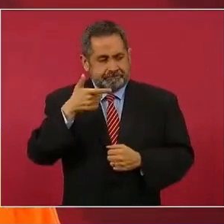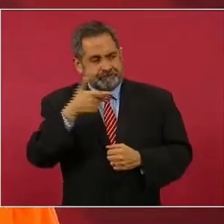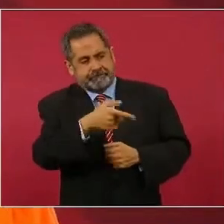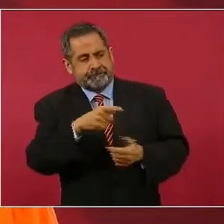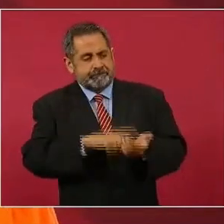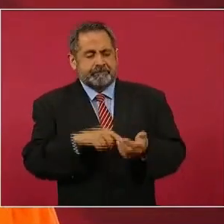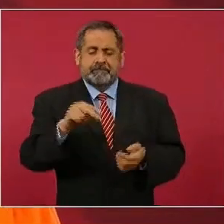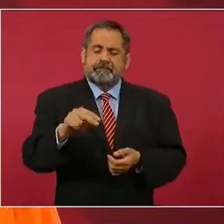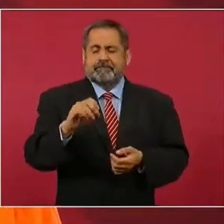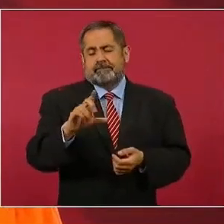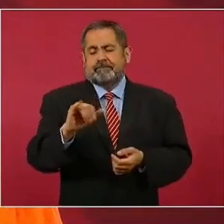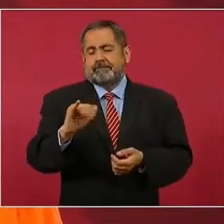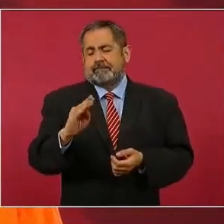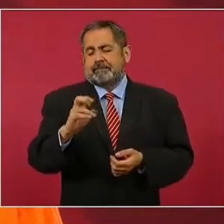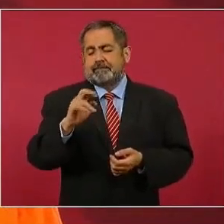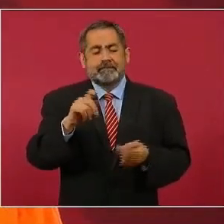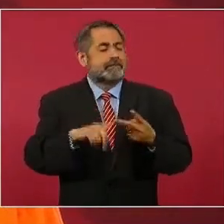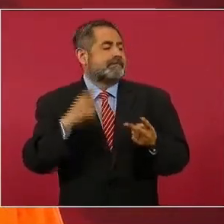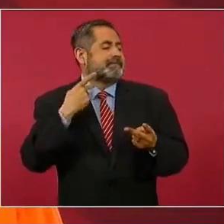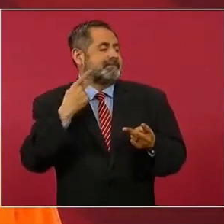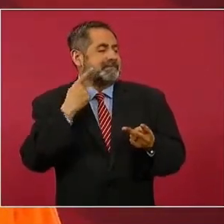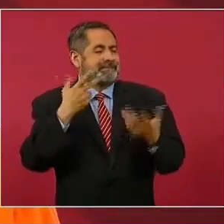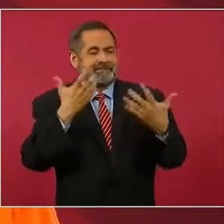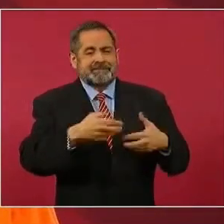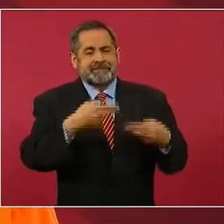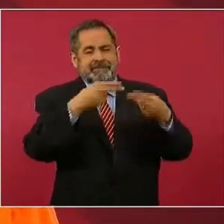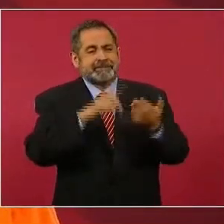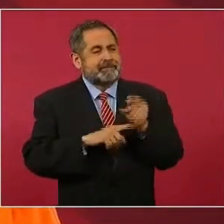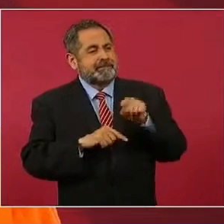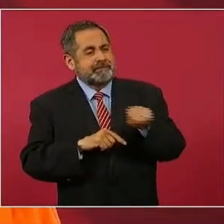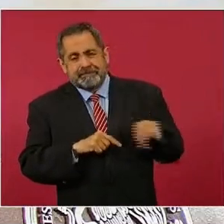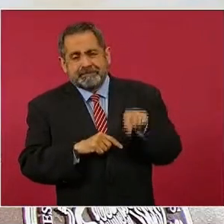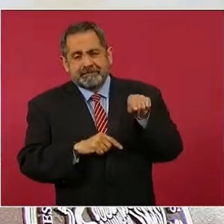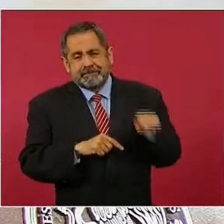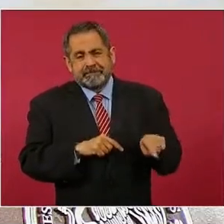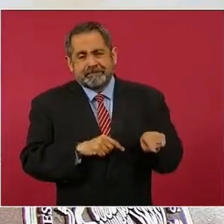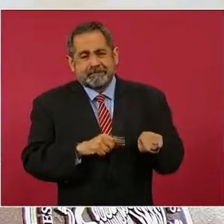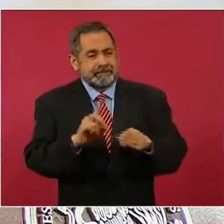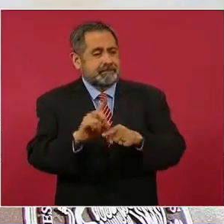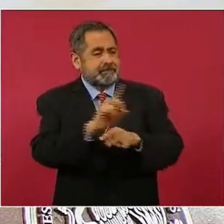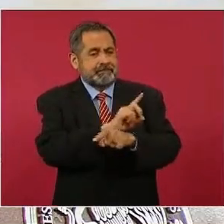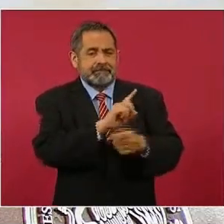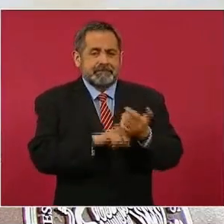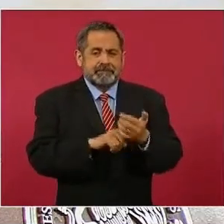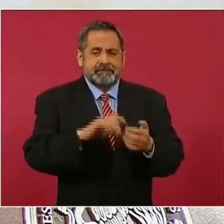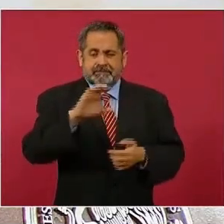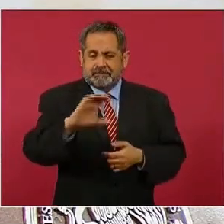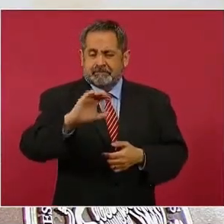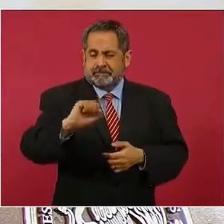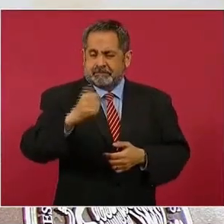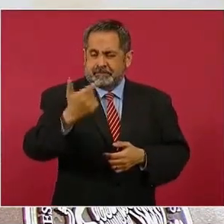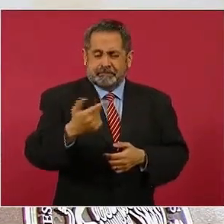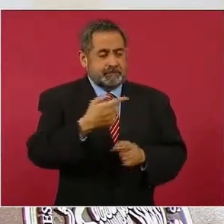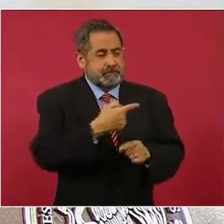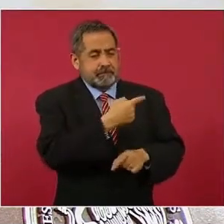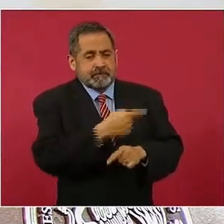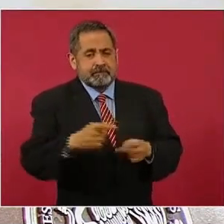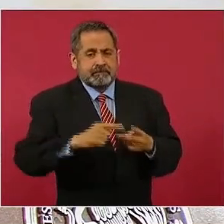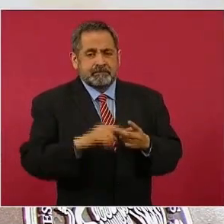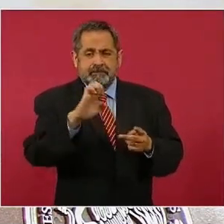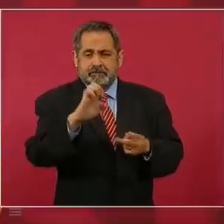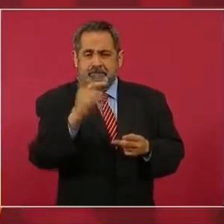neoliberales, los políticos empresarios, desde Carlos Salinas de Gortari a Peña